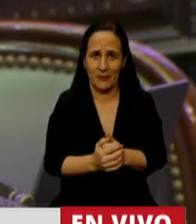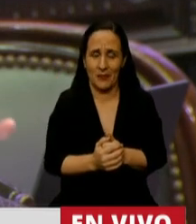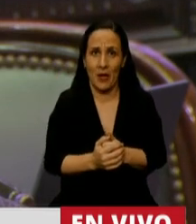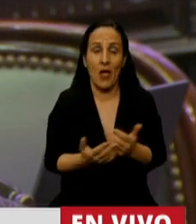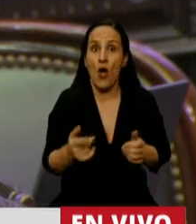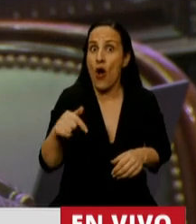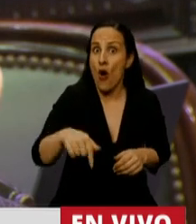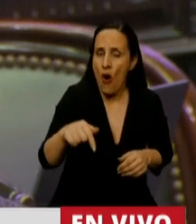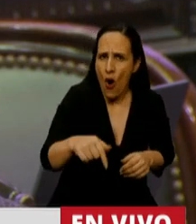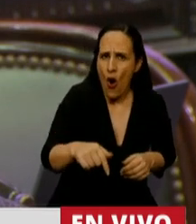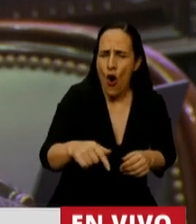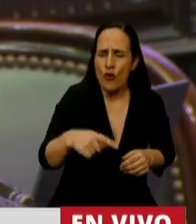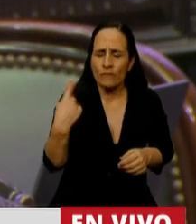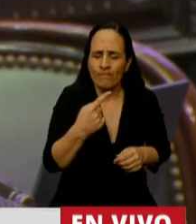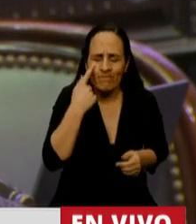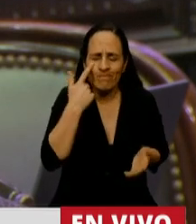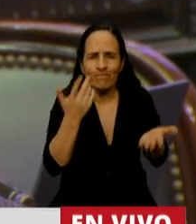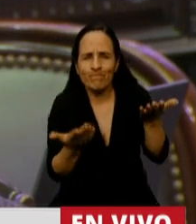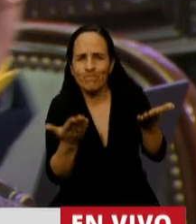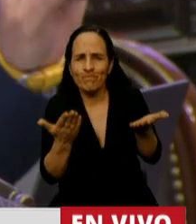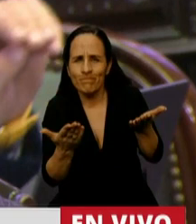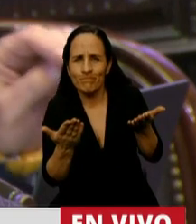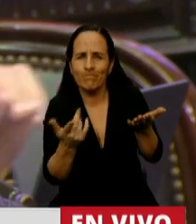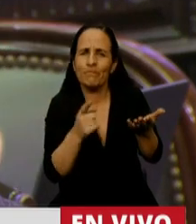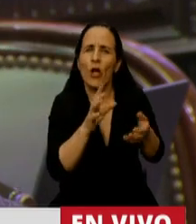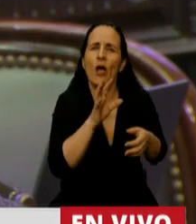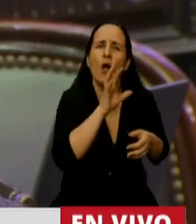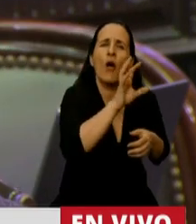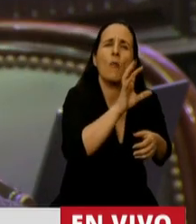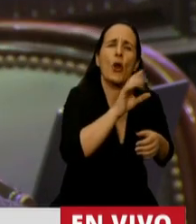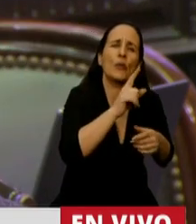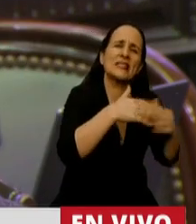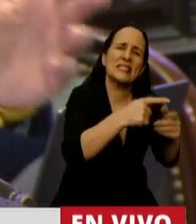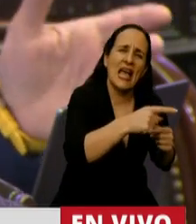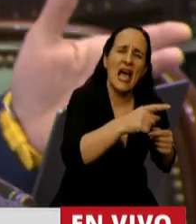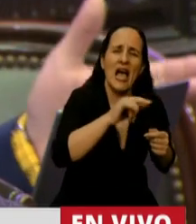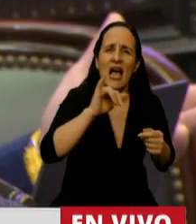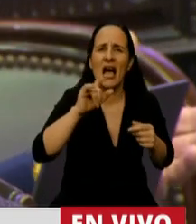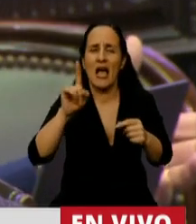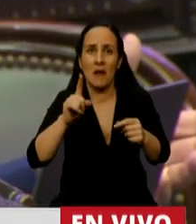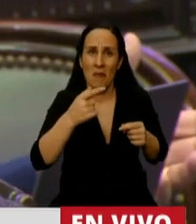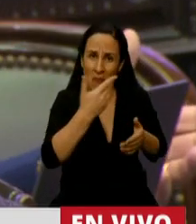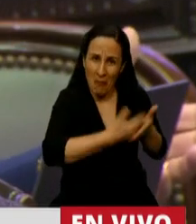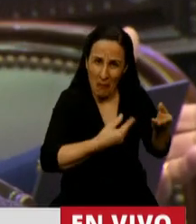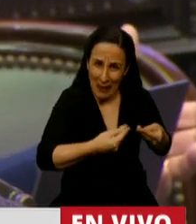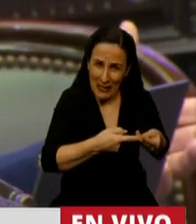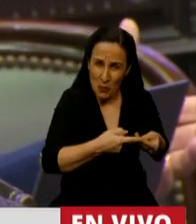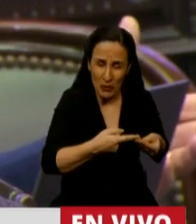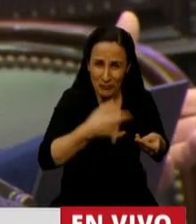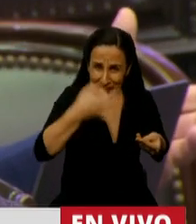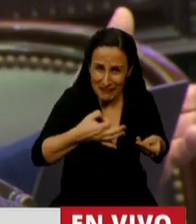y hoy aquí estamos evaluando si la obra de tal provincia o de tal otra de un presupuesto que no existe